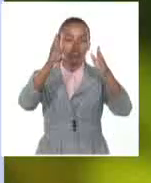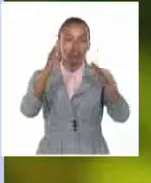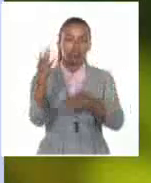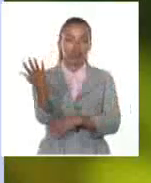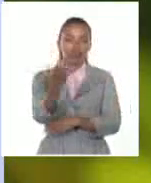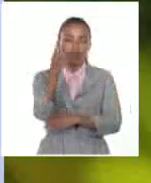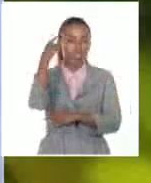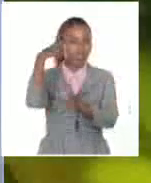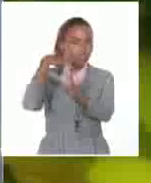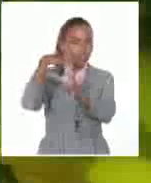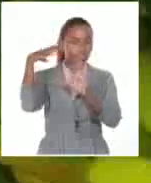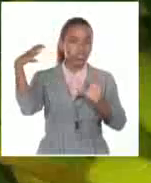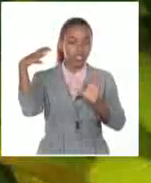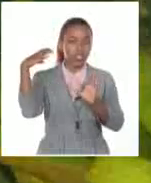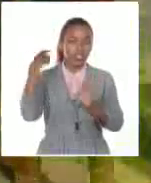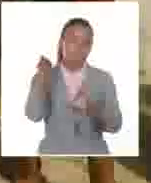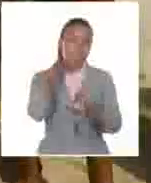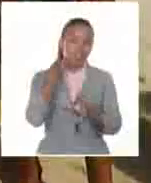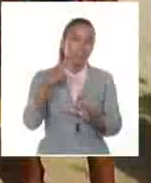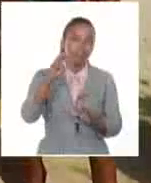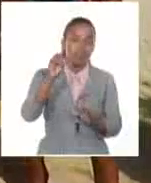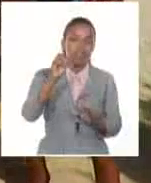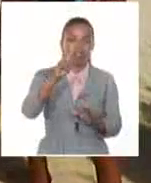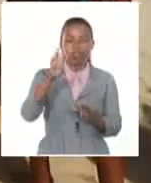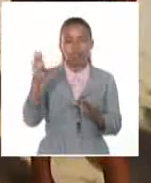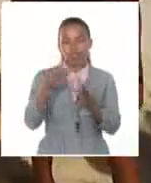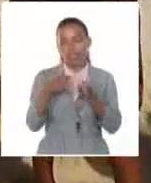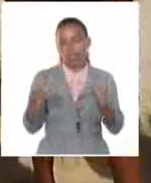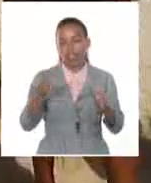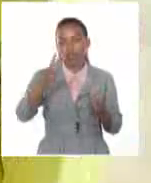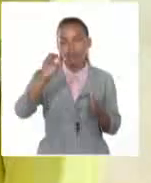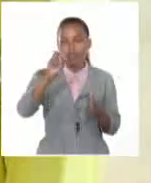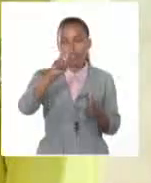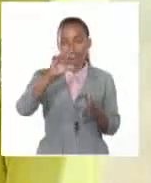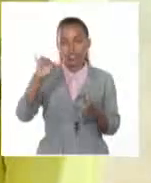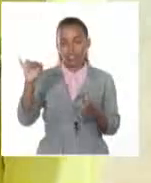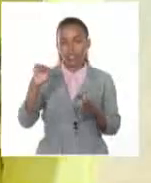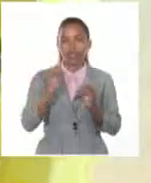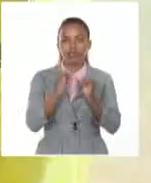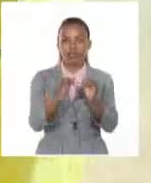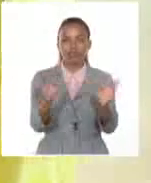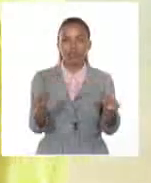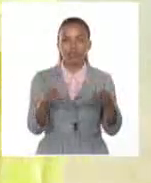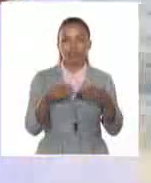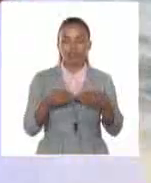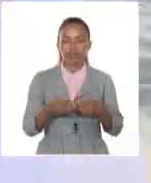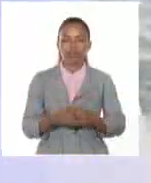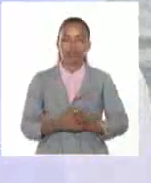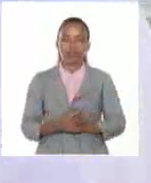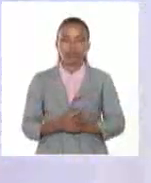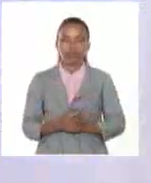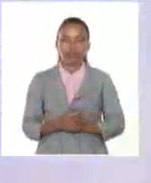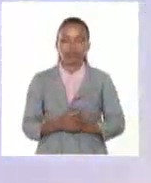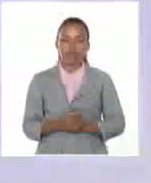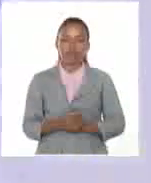desde 2024 hasta 2026. En Camagüey, Alex López Almaguer para el Canal Cubano de Noticias.